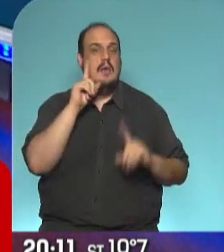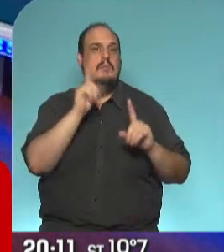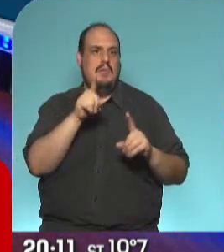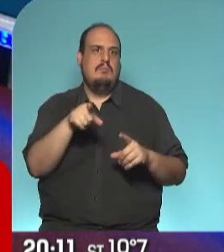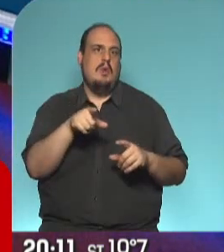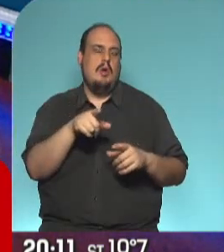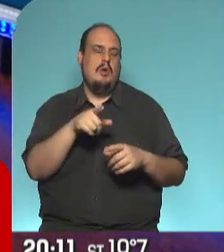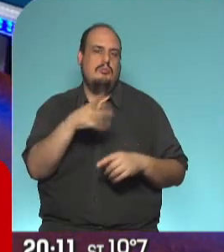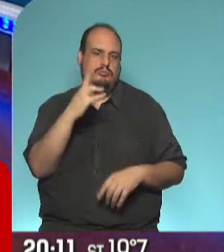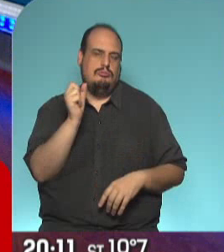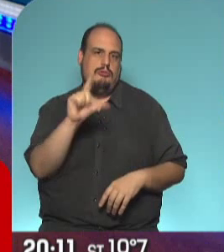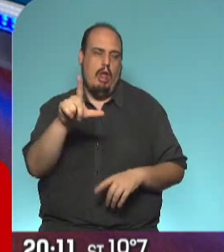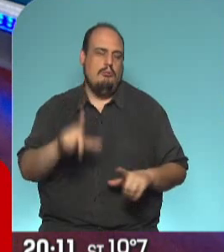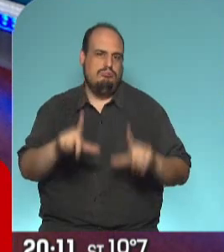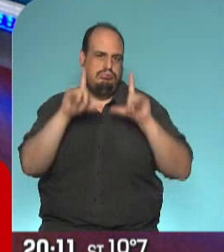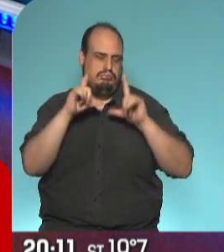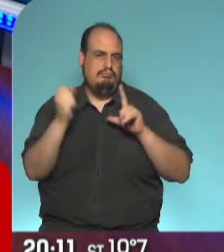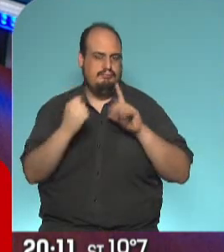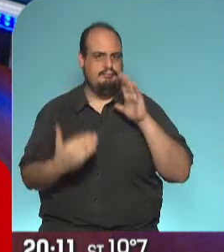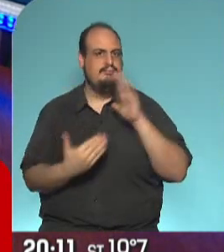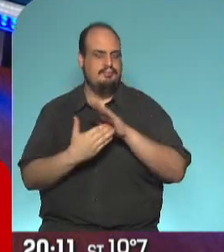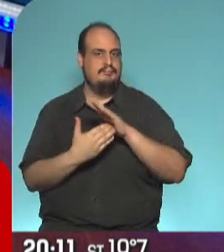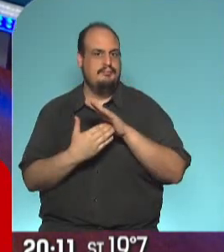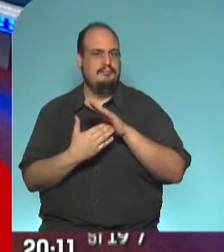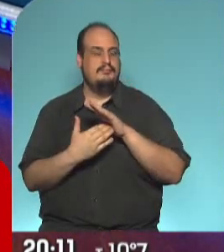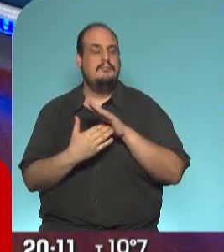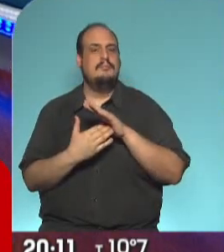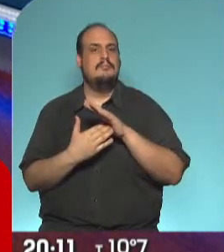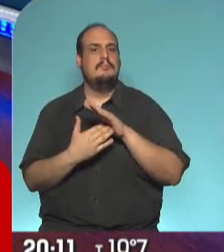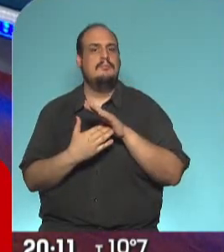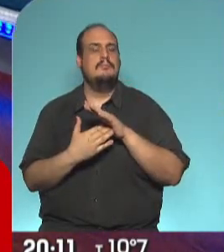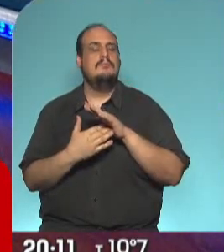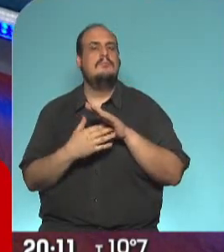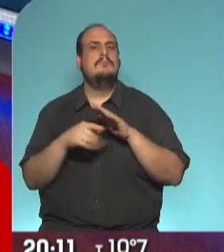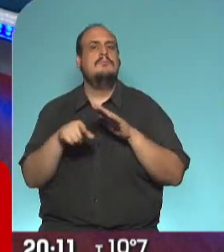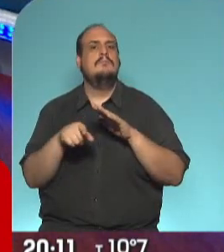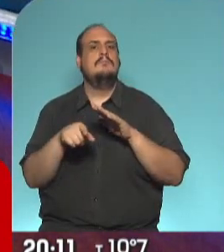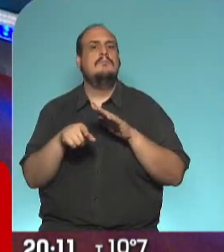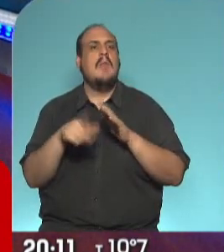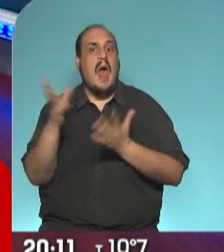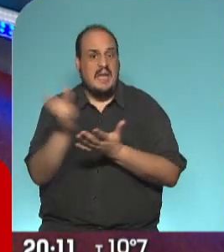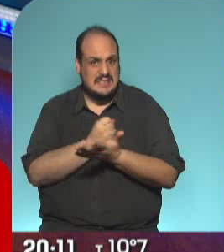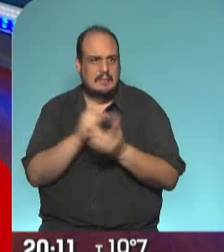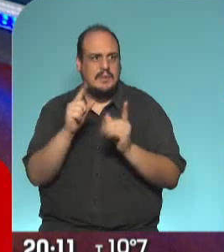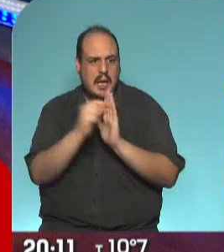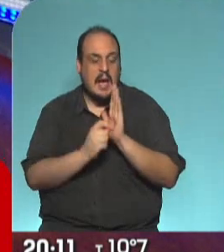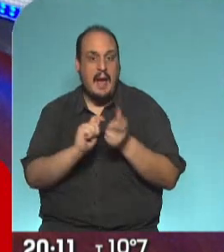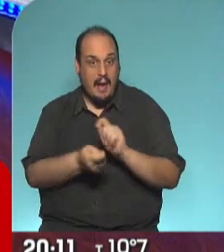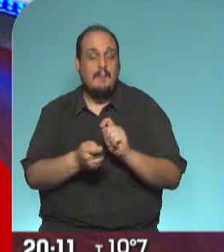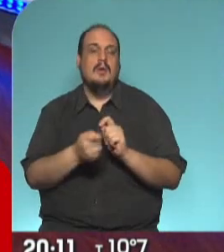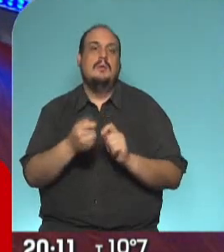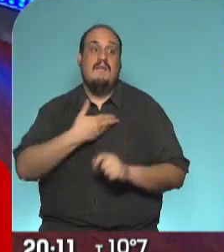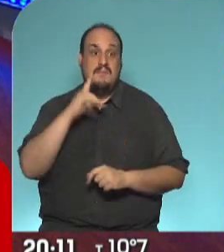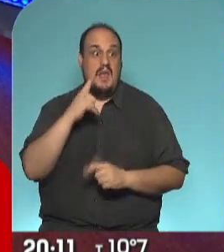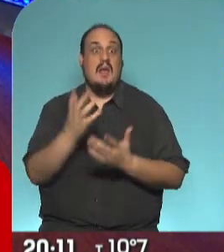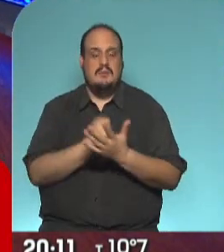principal figura también, uno de los principales jugadores, aunque de manera indirecta, el Fondo Monetario Internacional acepte esos cambios. Digamos, el gobierno está